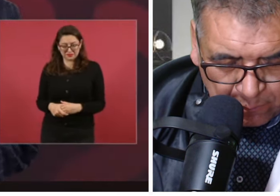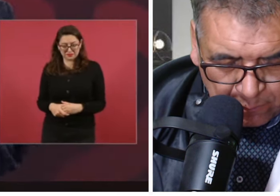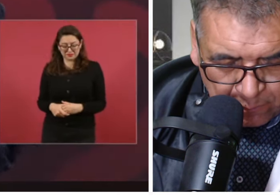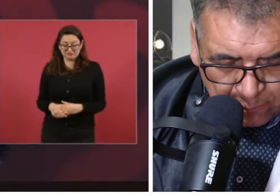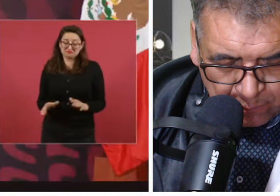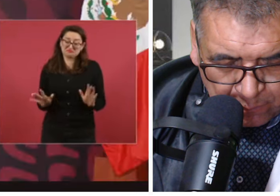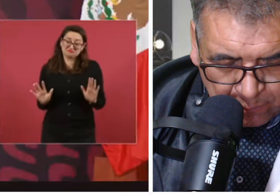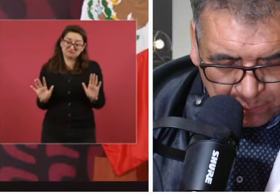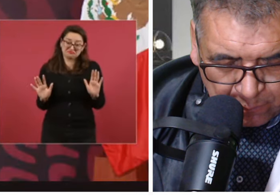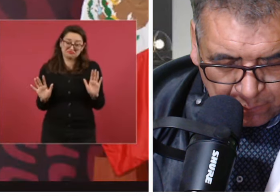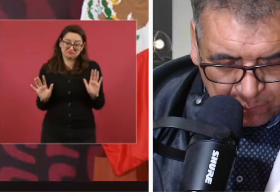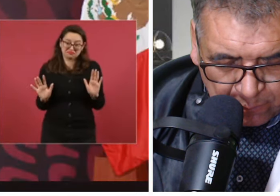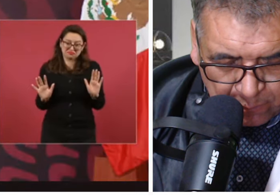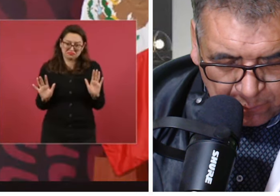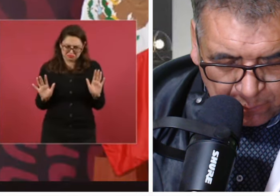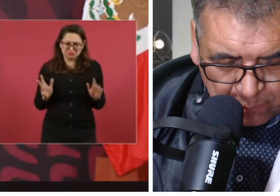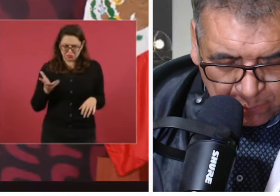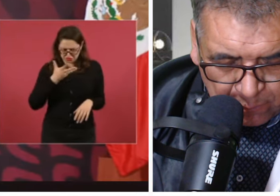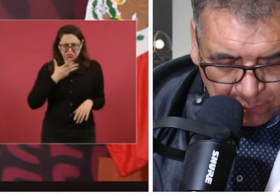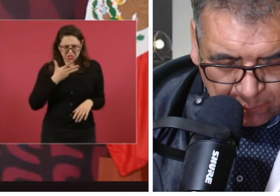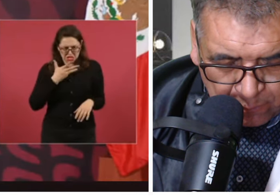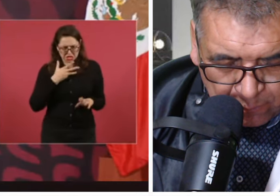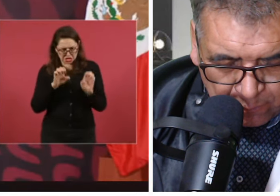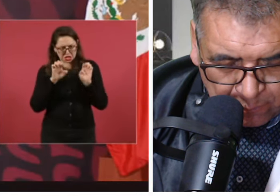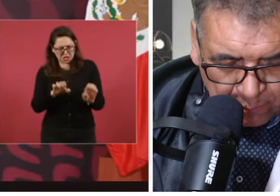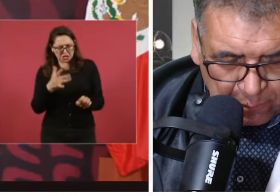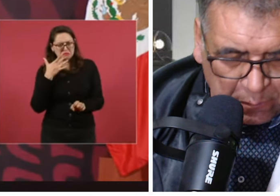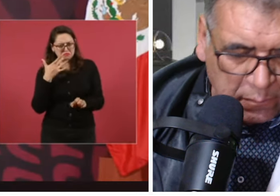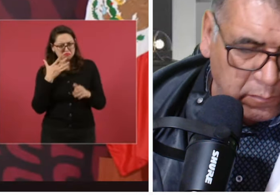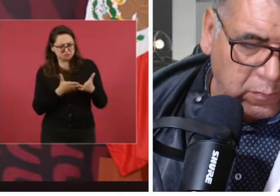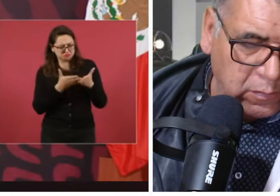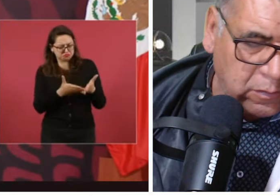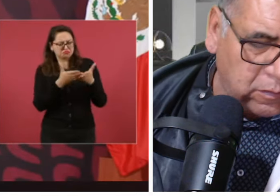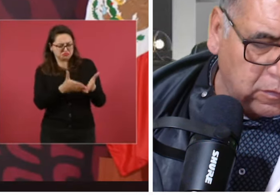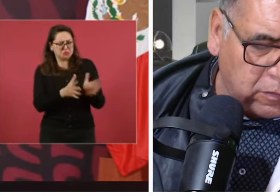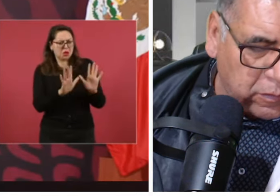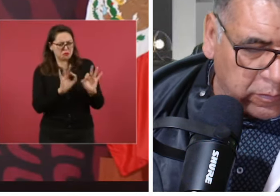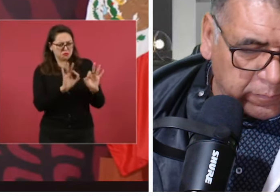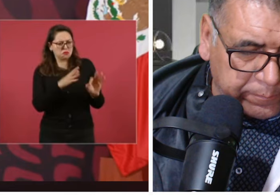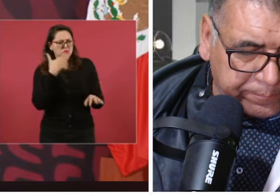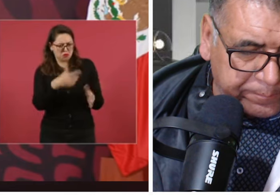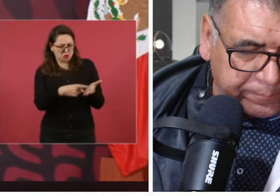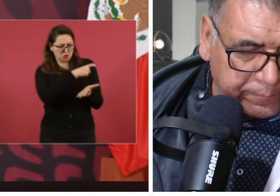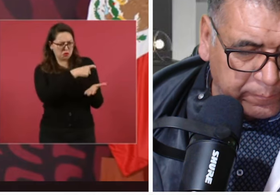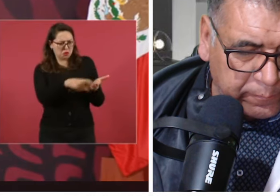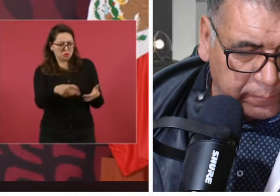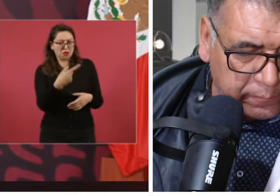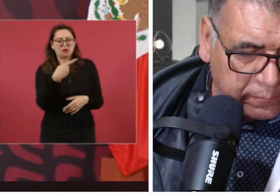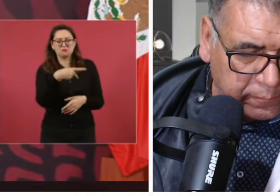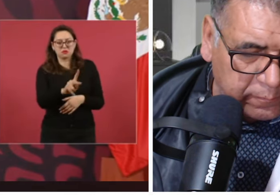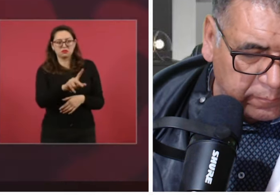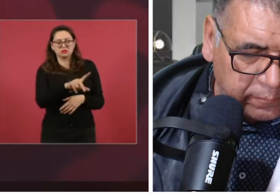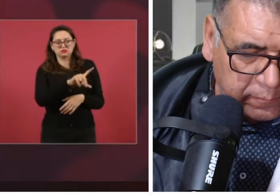Digo, sí, está bien, ¿no?, que tiene para comprarlo, pero imagínense lo que cuesta el